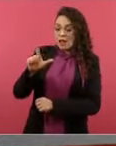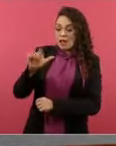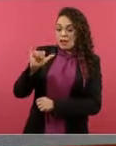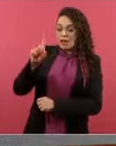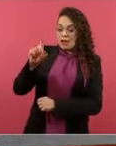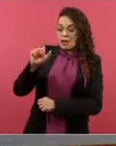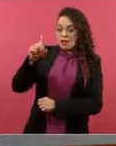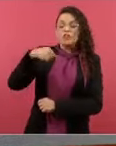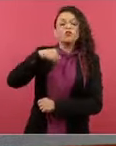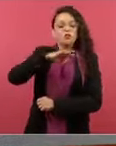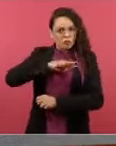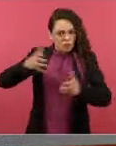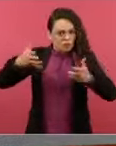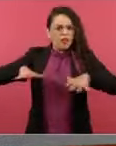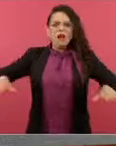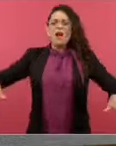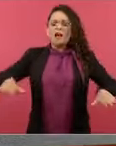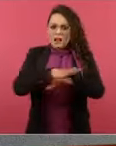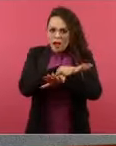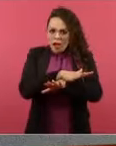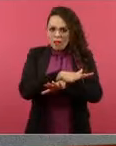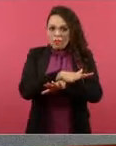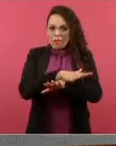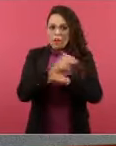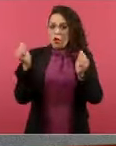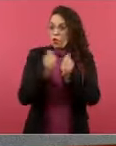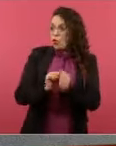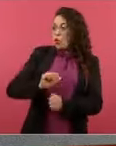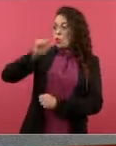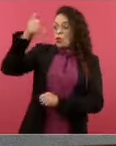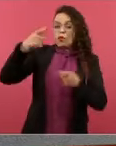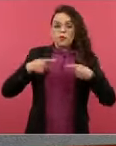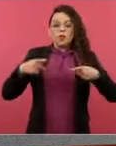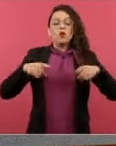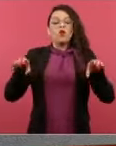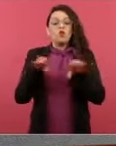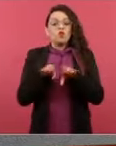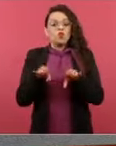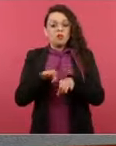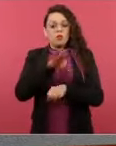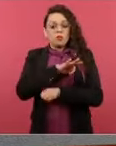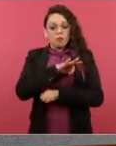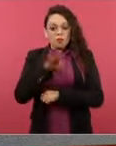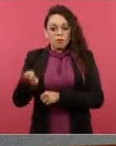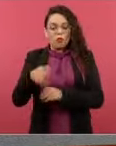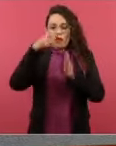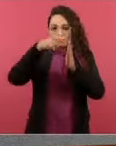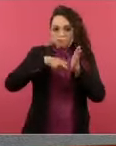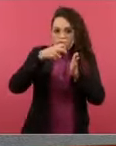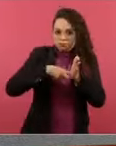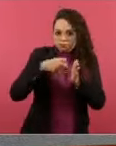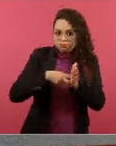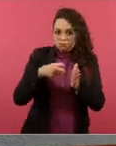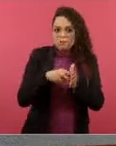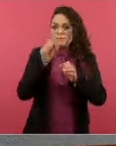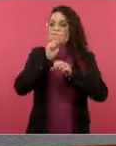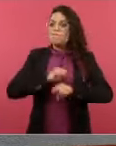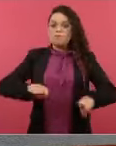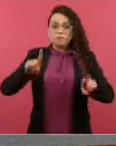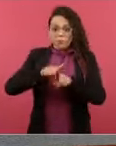se crea y se recrea en la interacción con los demás. Crea el mundo, se cambia, se modifica, no siempre es